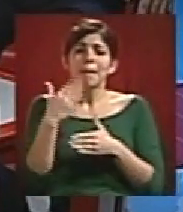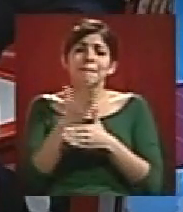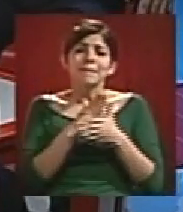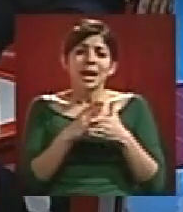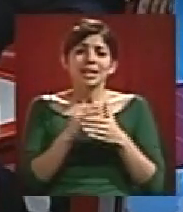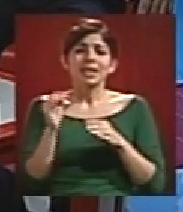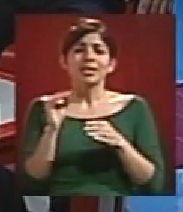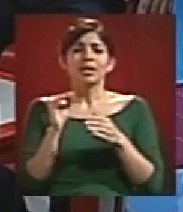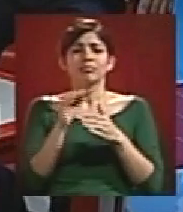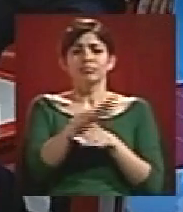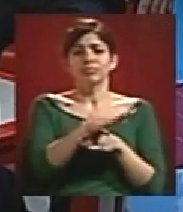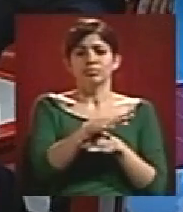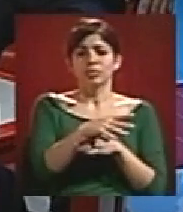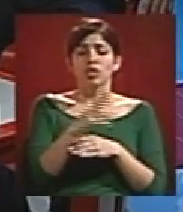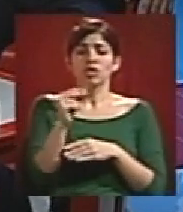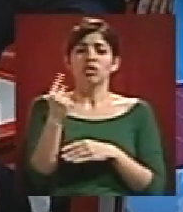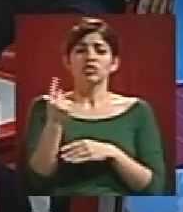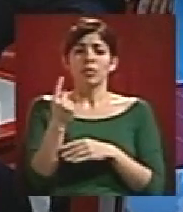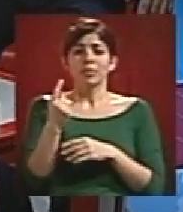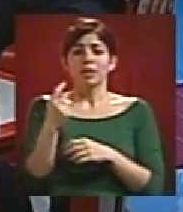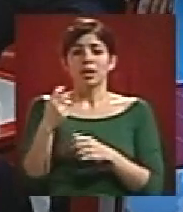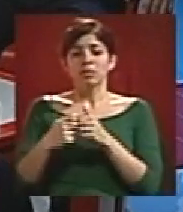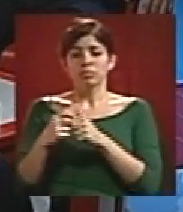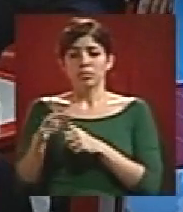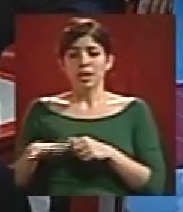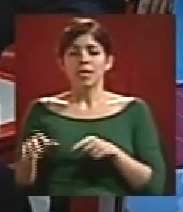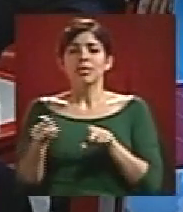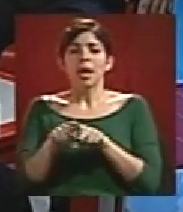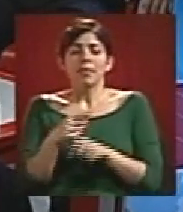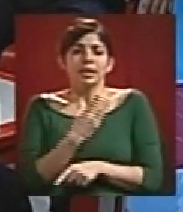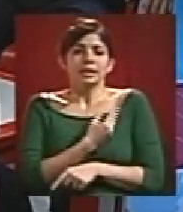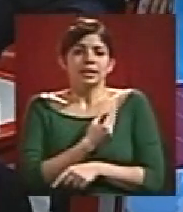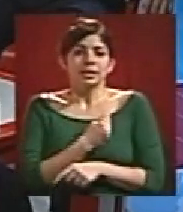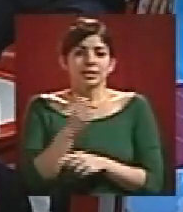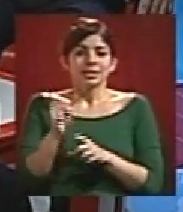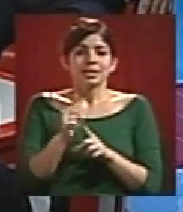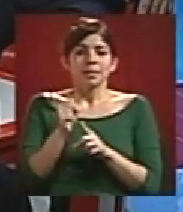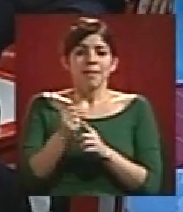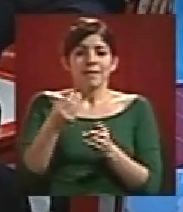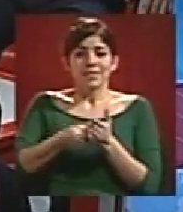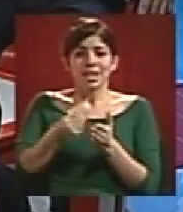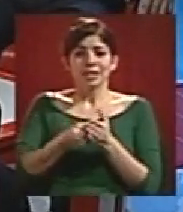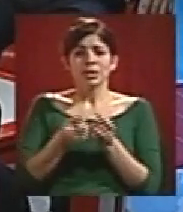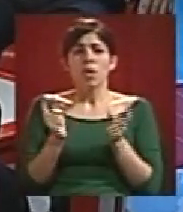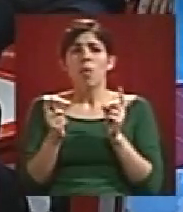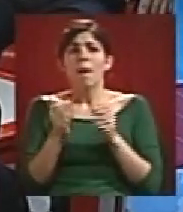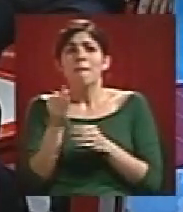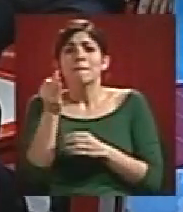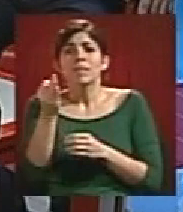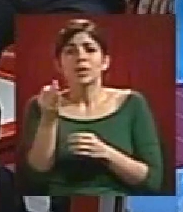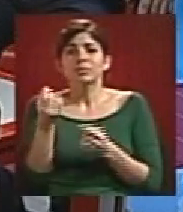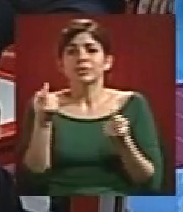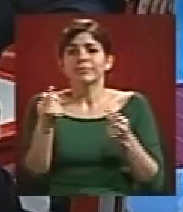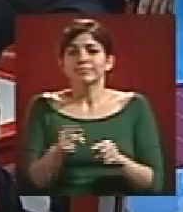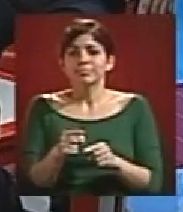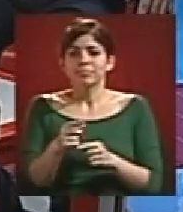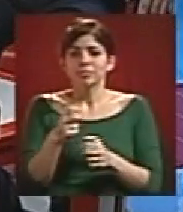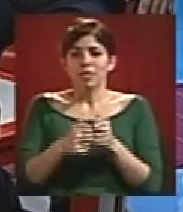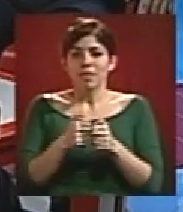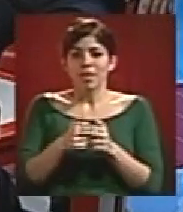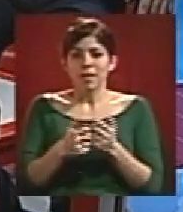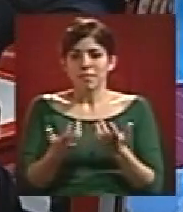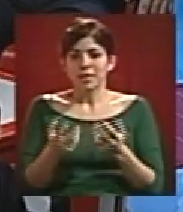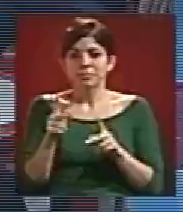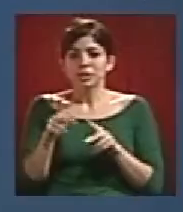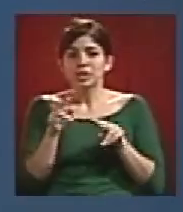contagio, no solo por la propia cartera, sino el temor de todo el sistema financiero de que cuál es el próximo que sigue, ¿verdad? Entonces, este